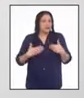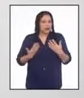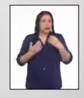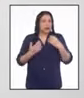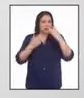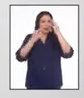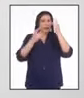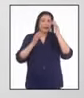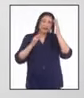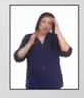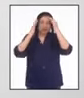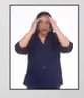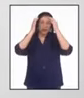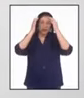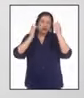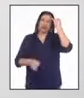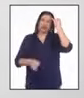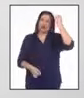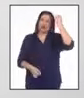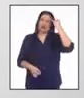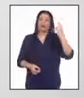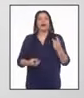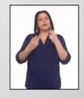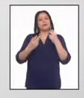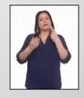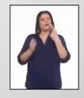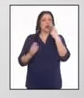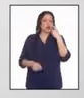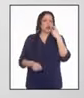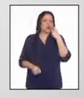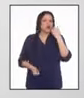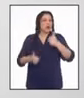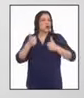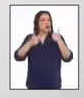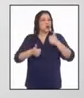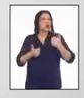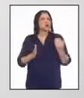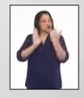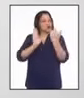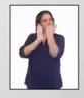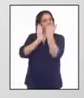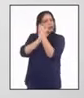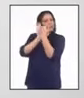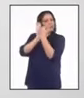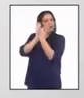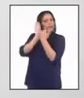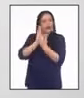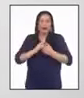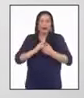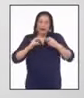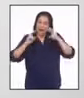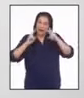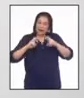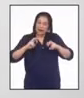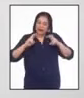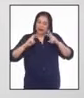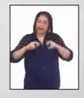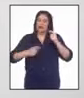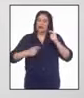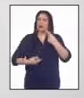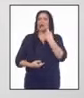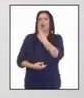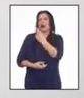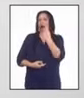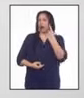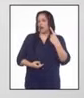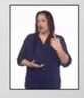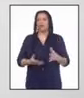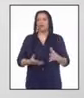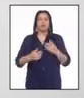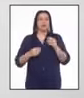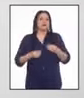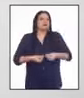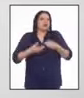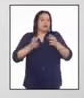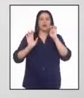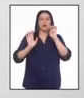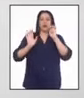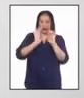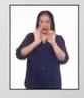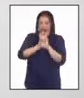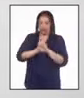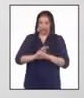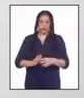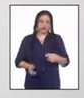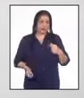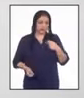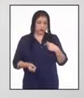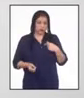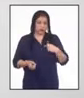haciendo una idea, conoceremos cuáles son esos criterios y analizaremos cada uno con algunos ejemplos.